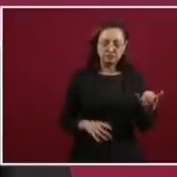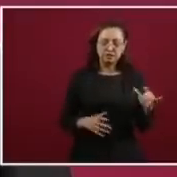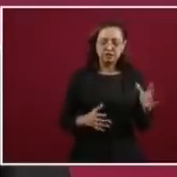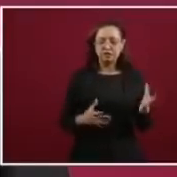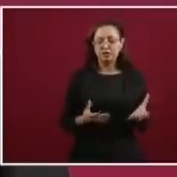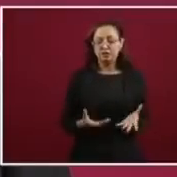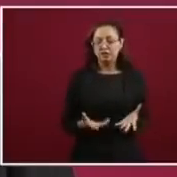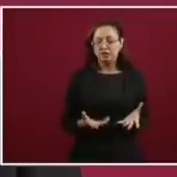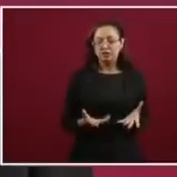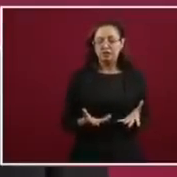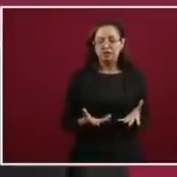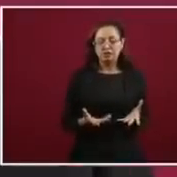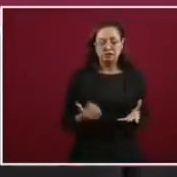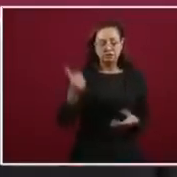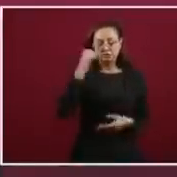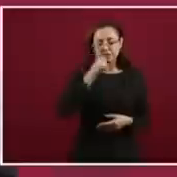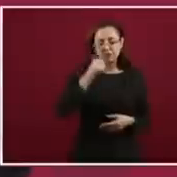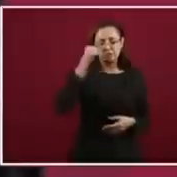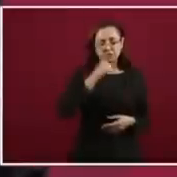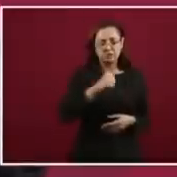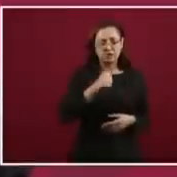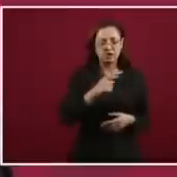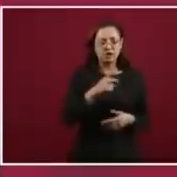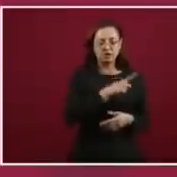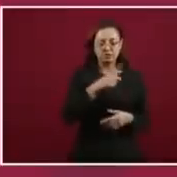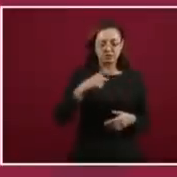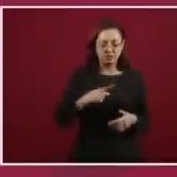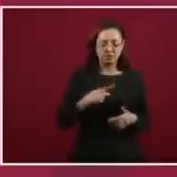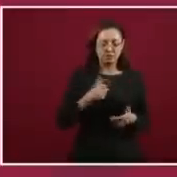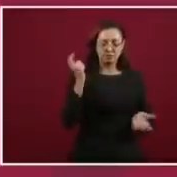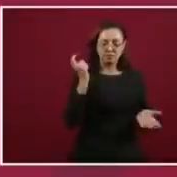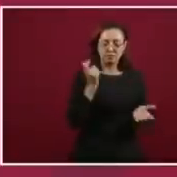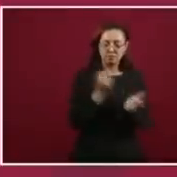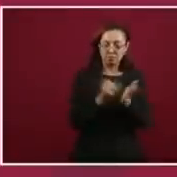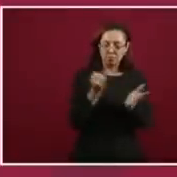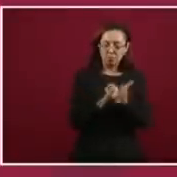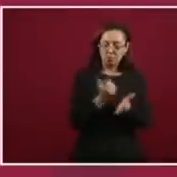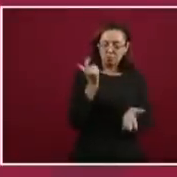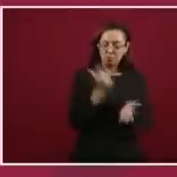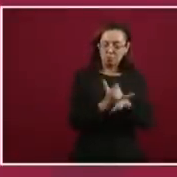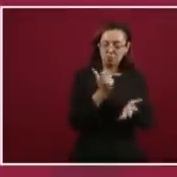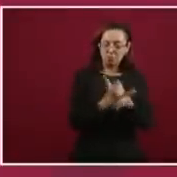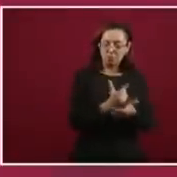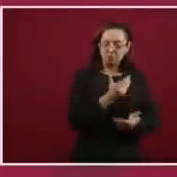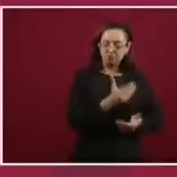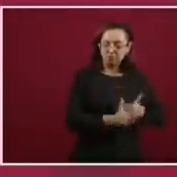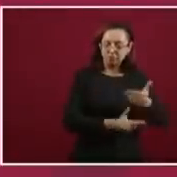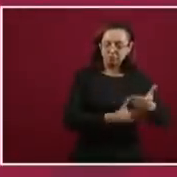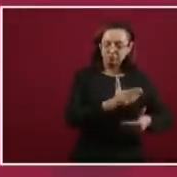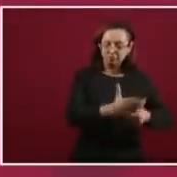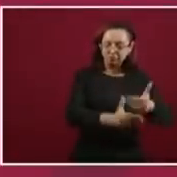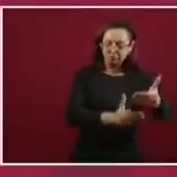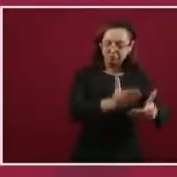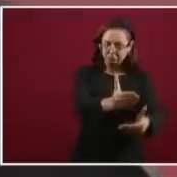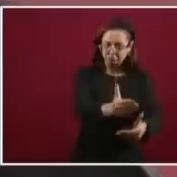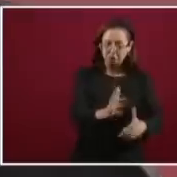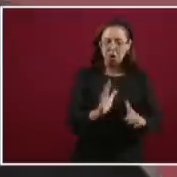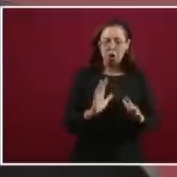tiene que ver progresividad en el pago de los impuestos y está bien